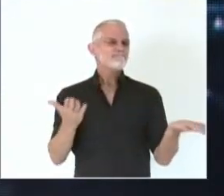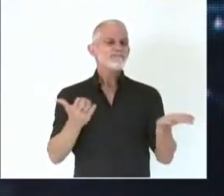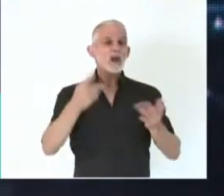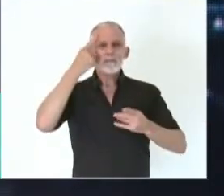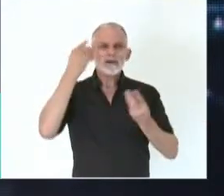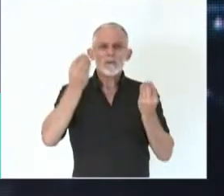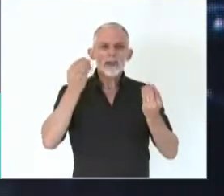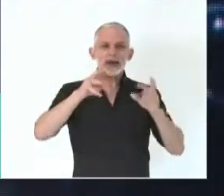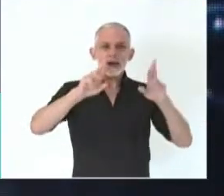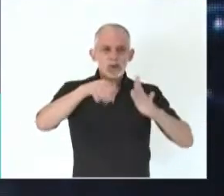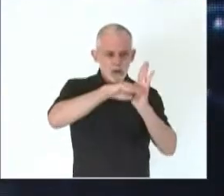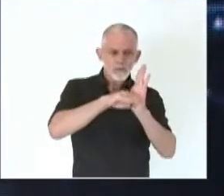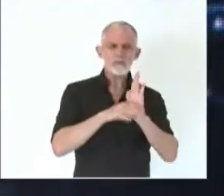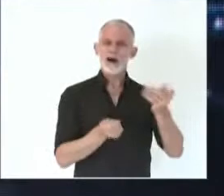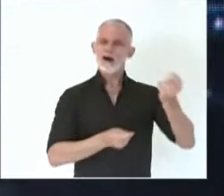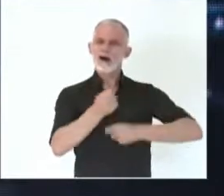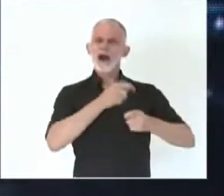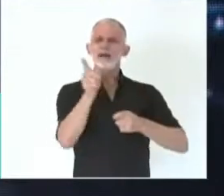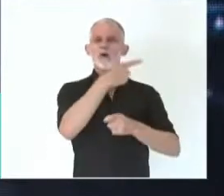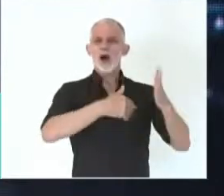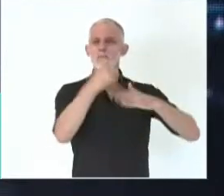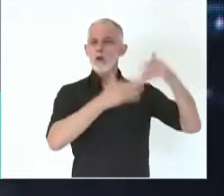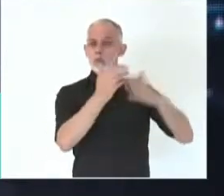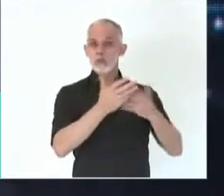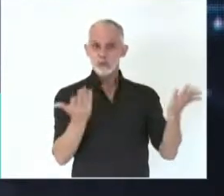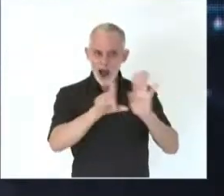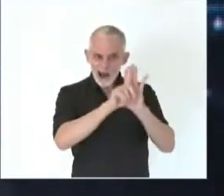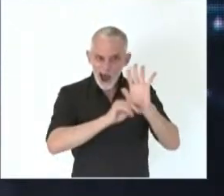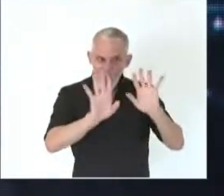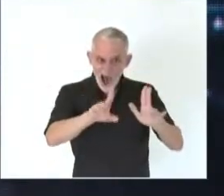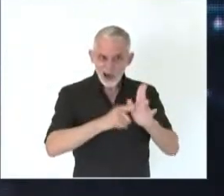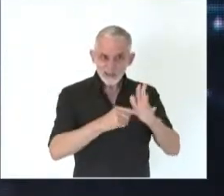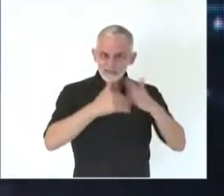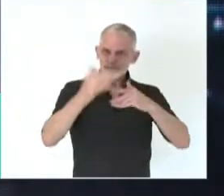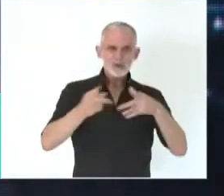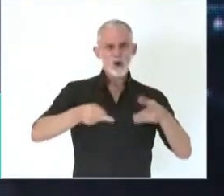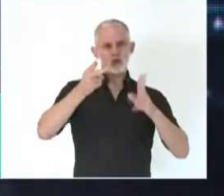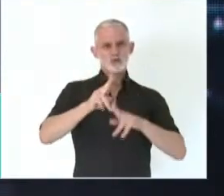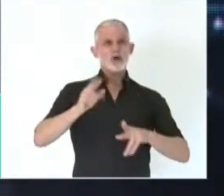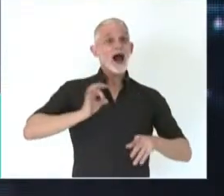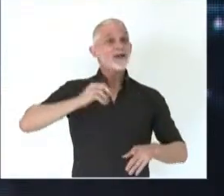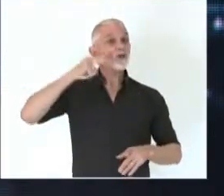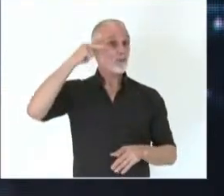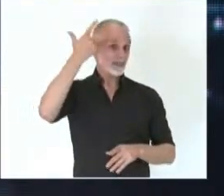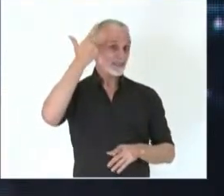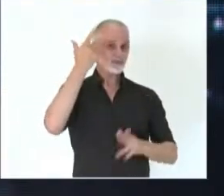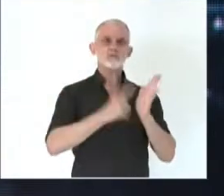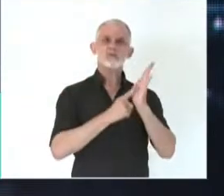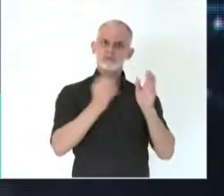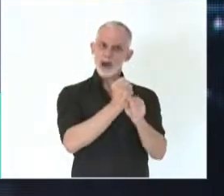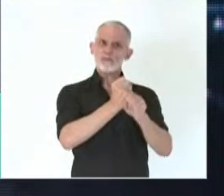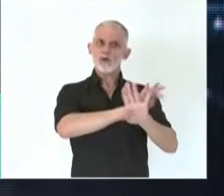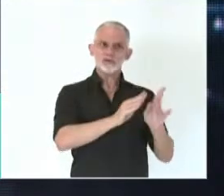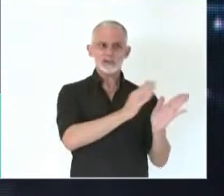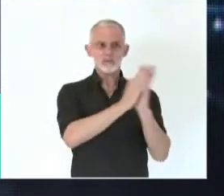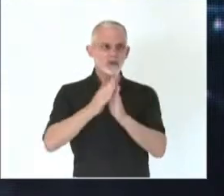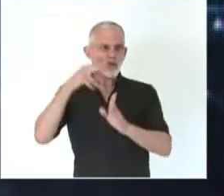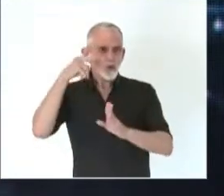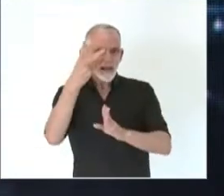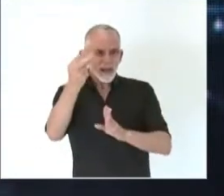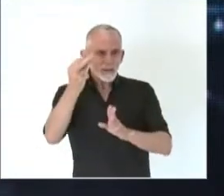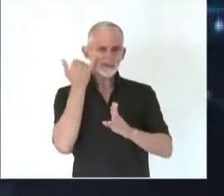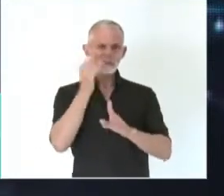pensado solamente para la especulación inmobiliaria. Es la ley que ordena la construcción. En el 2018 sancionaron el código, pero ya en el 2020